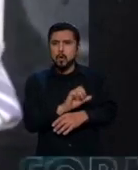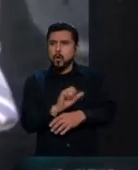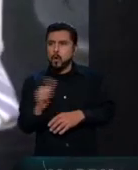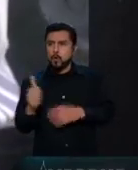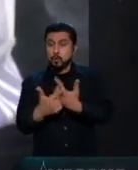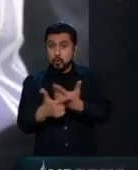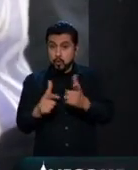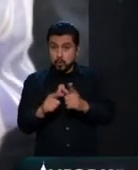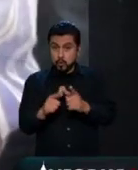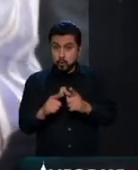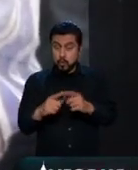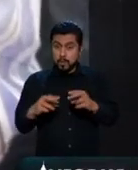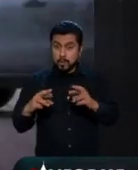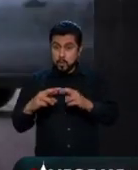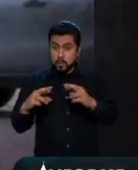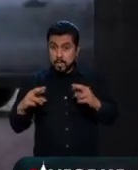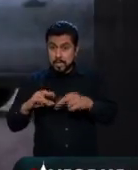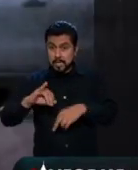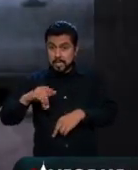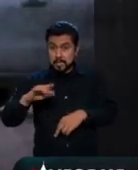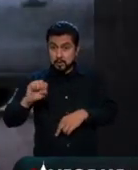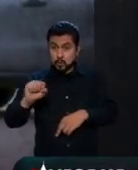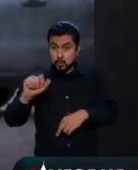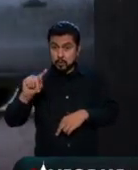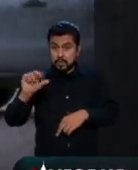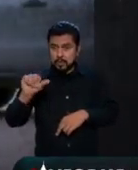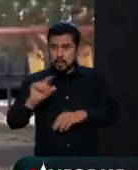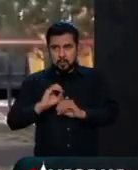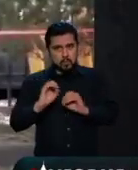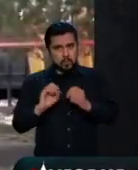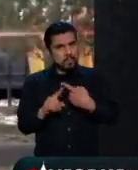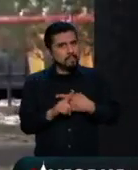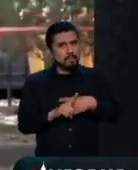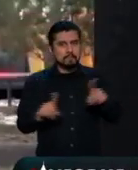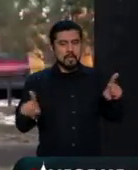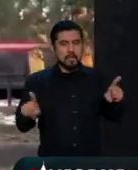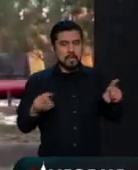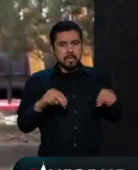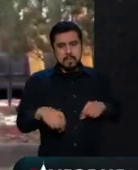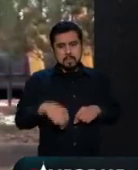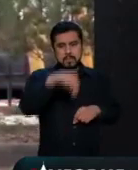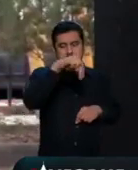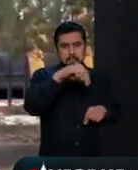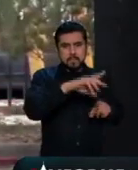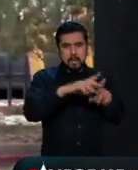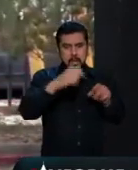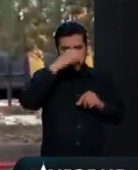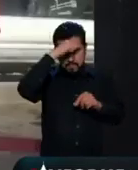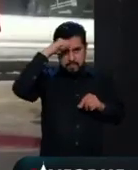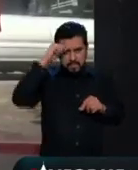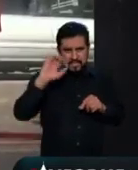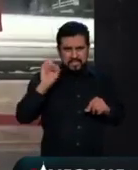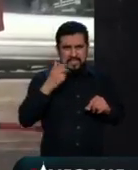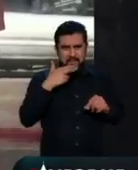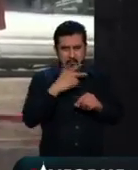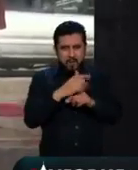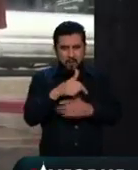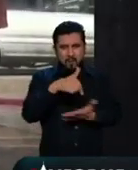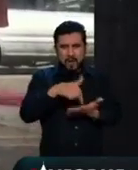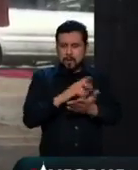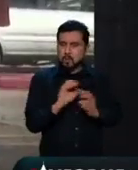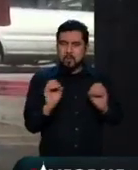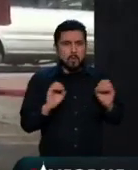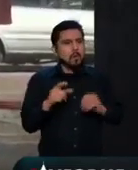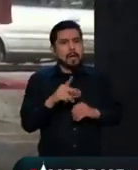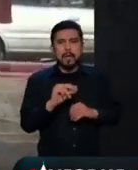que fueron acribillados en la zona norte, en la Sierra Tarahumara, en Chihuahua. Ahí no se